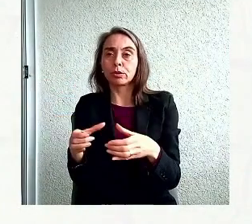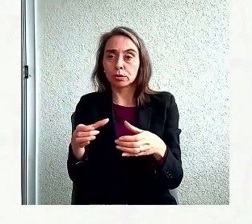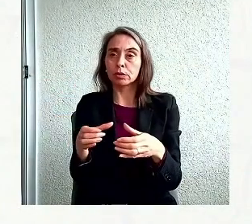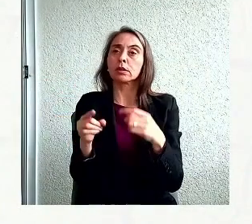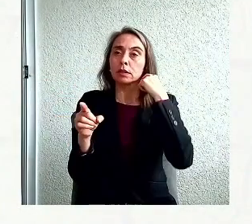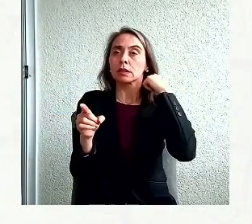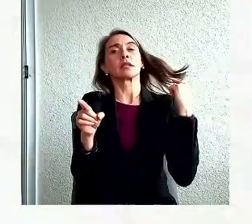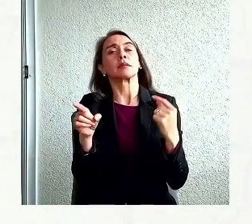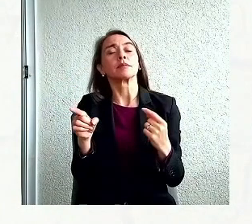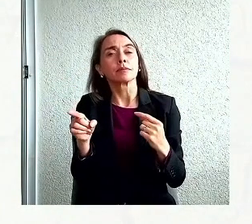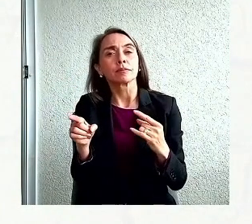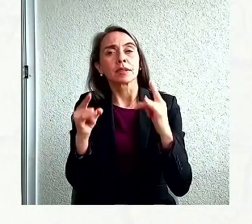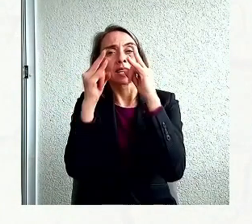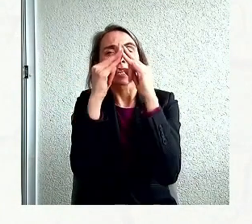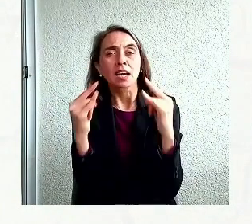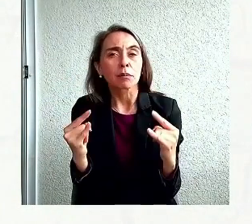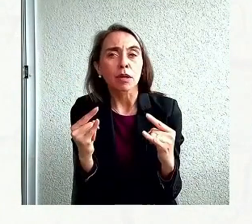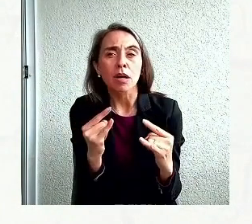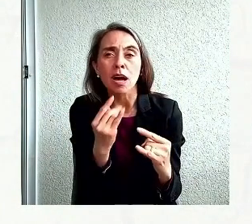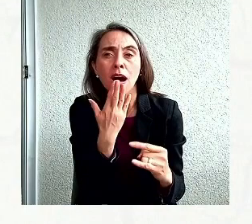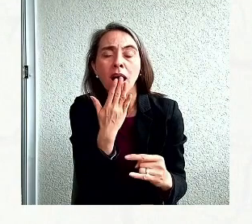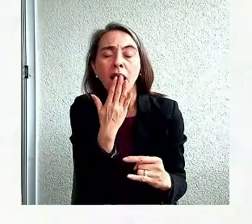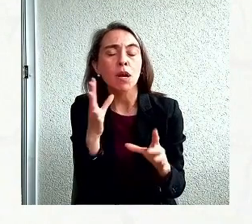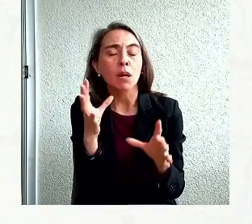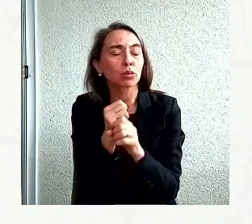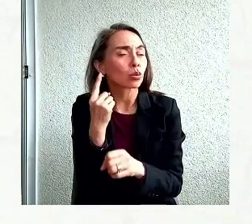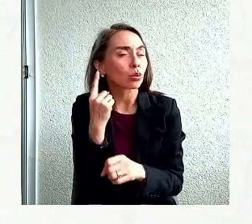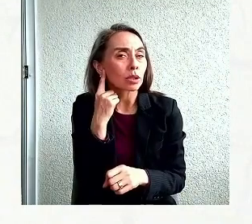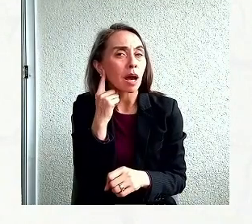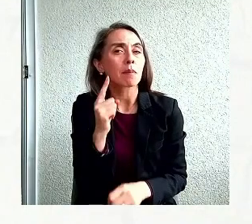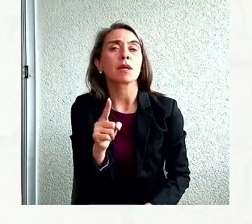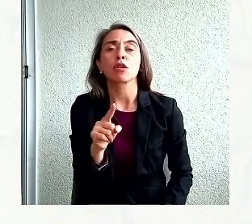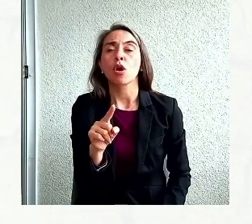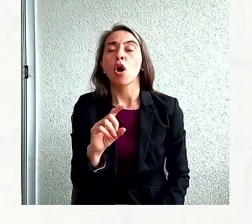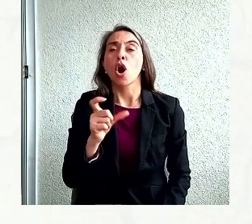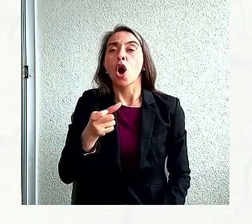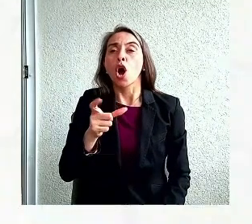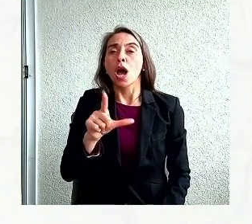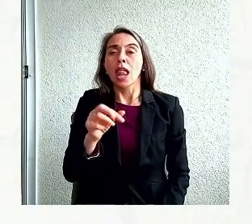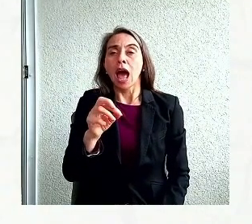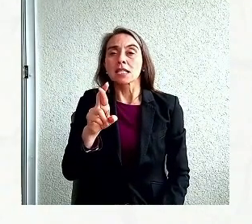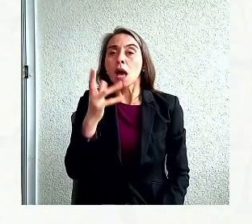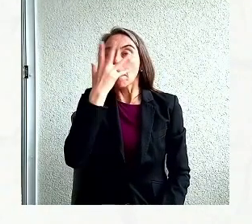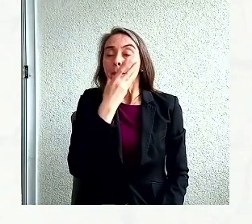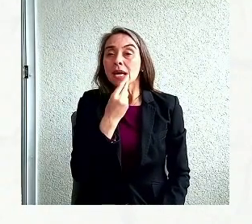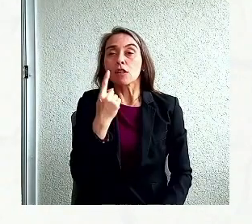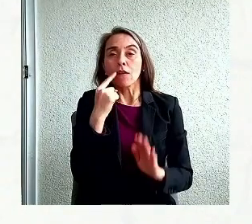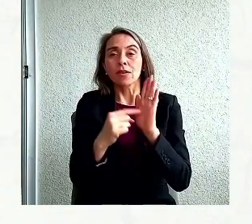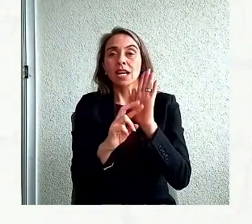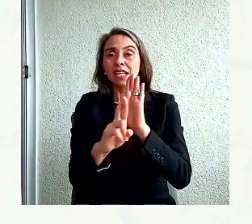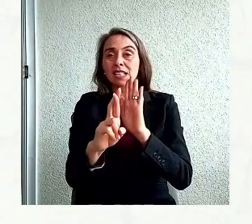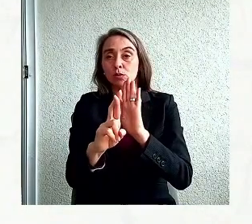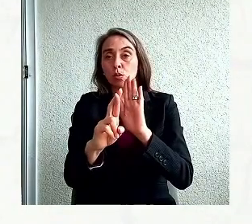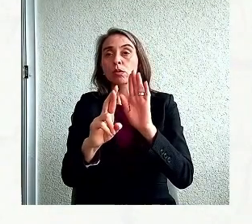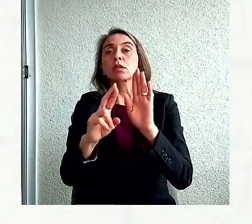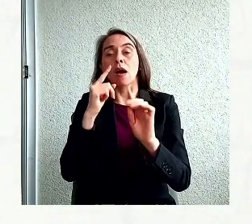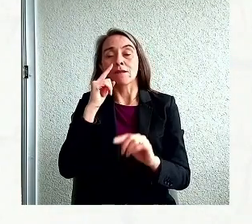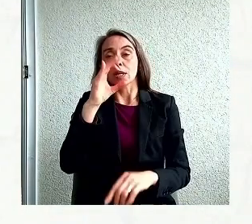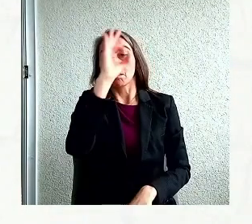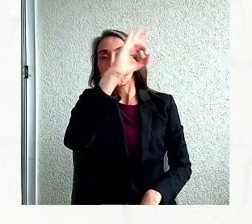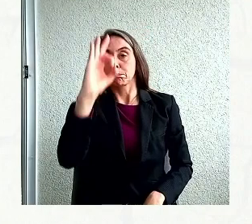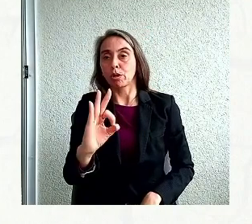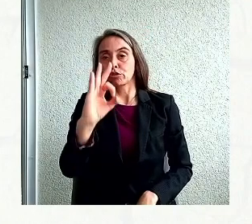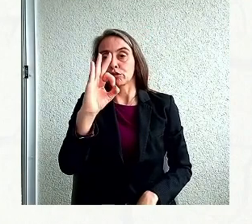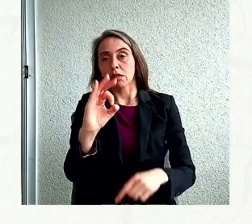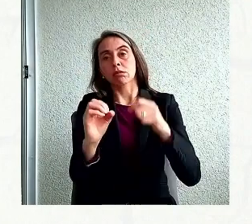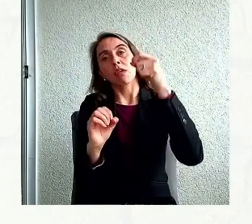que nos muestra a nivel porcentual la comparación entre ambos glaciares, y se lee de la siguiente forma. Aquí, por ejemplo, la pérdida de volumen del